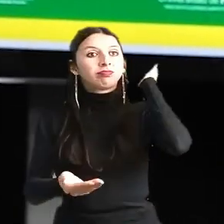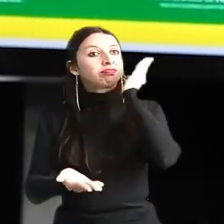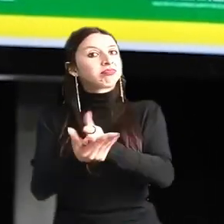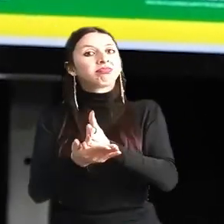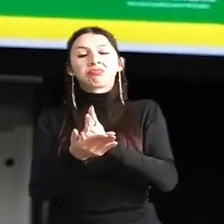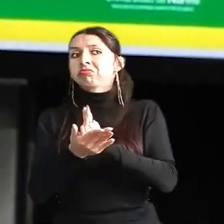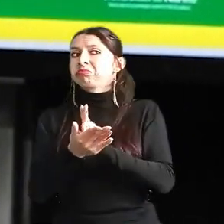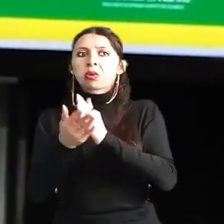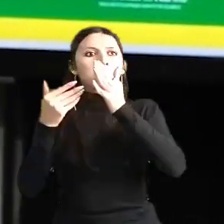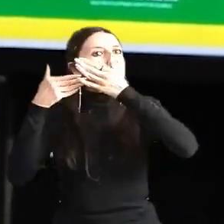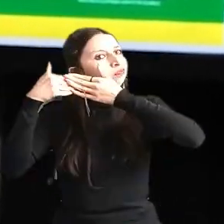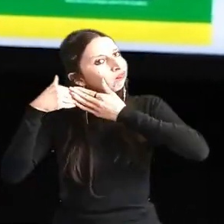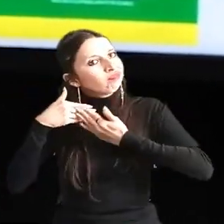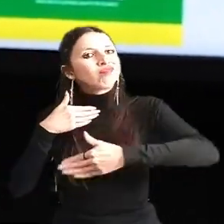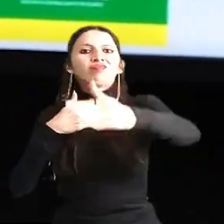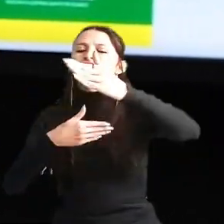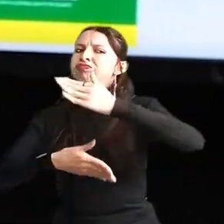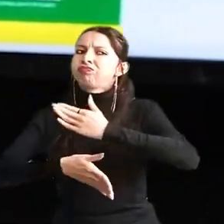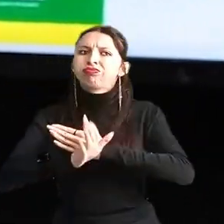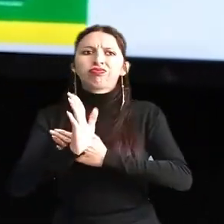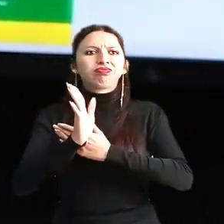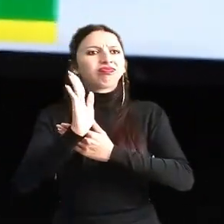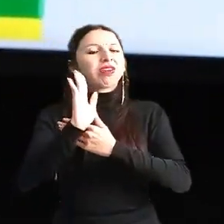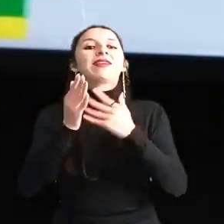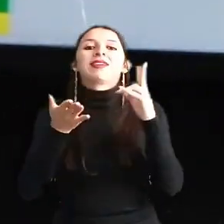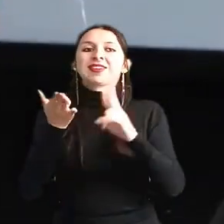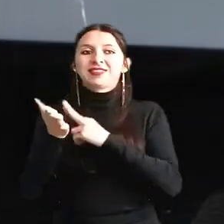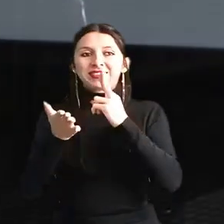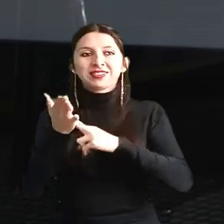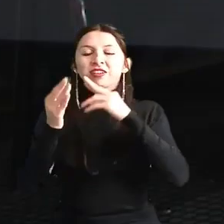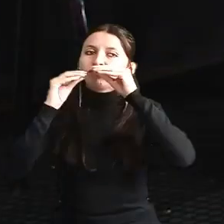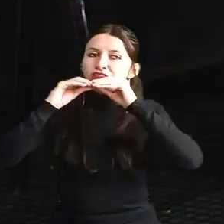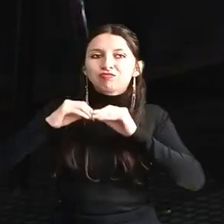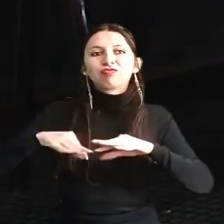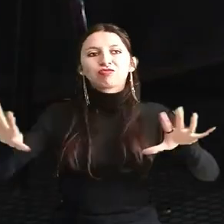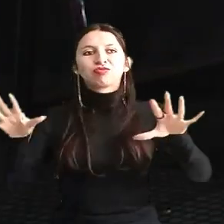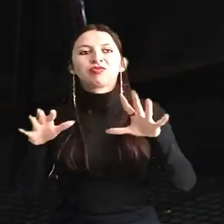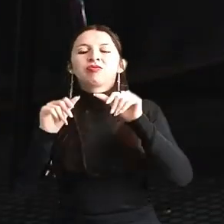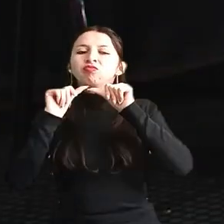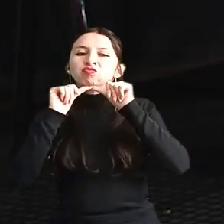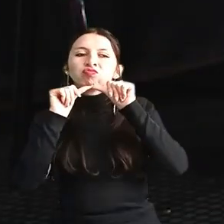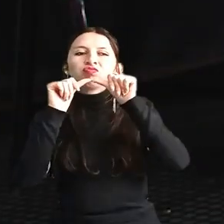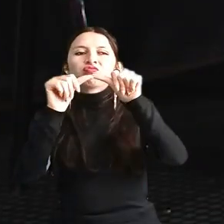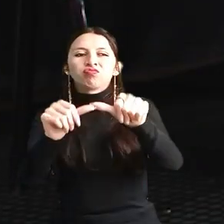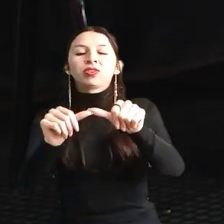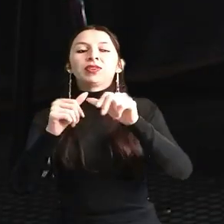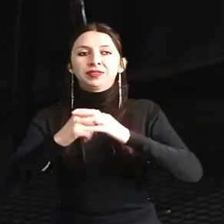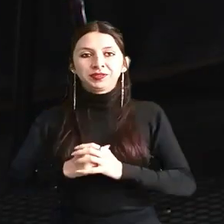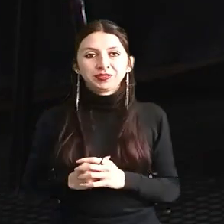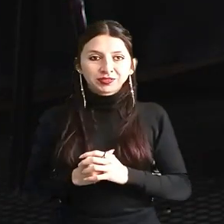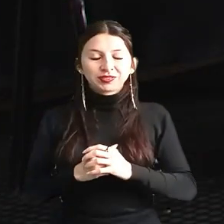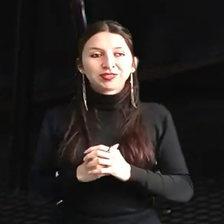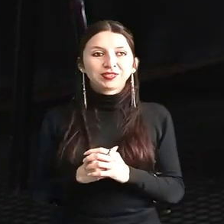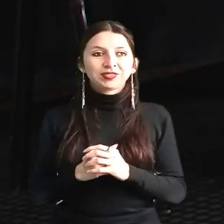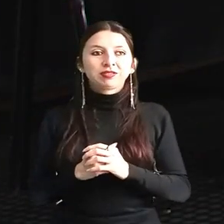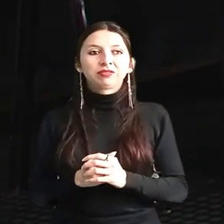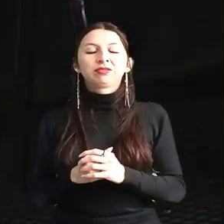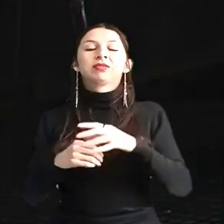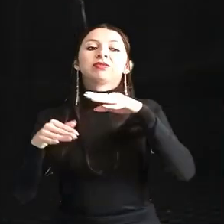nunca ha parados de su nacimiento y eso ha sido bien importante porque pues se ha mantenido Sí